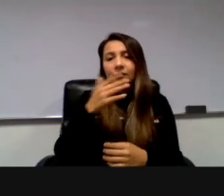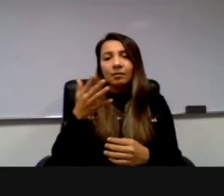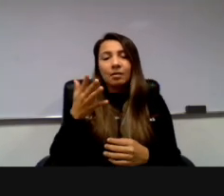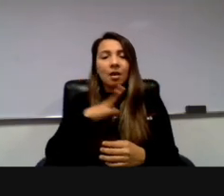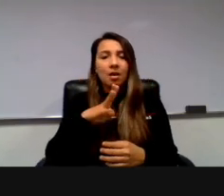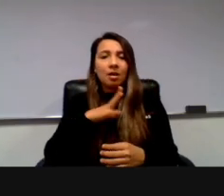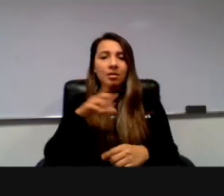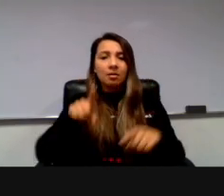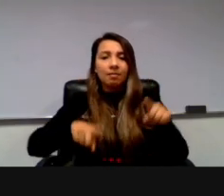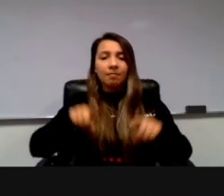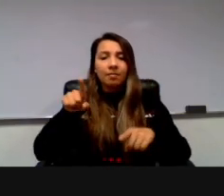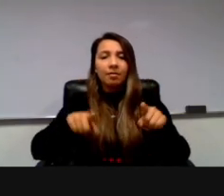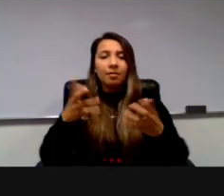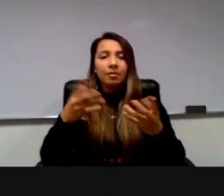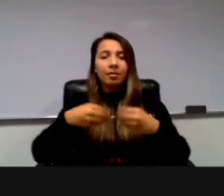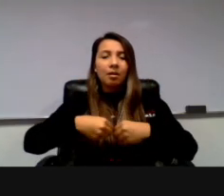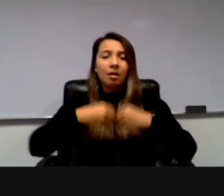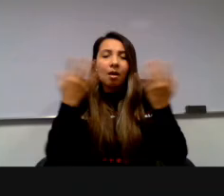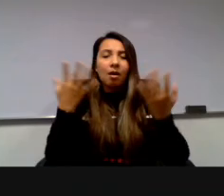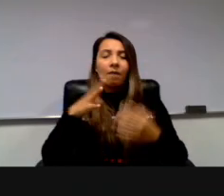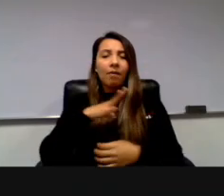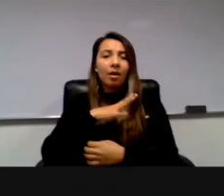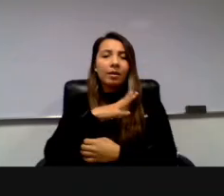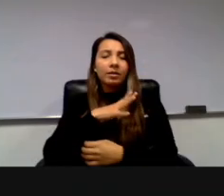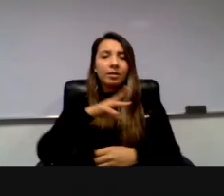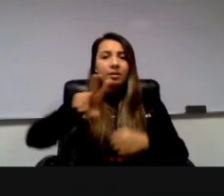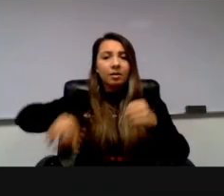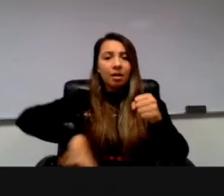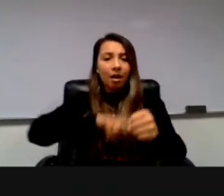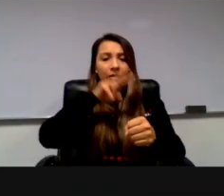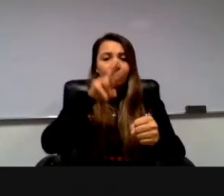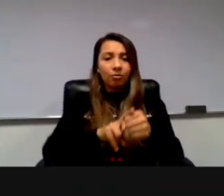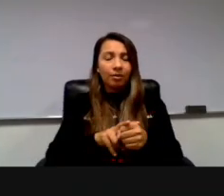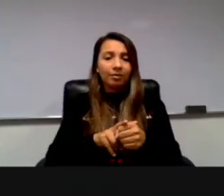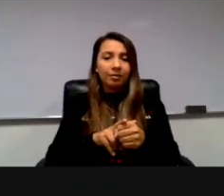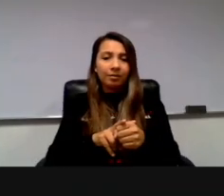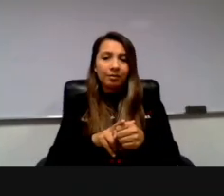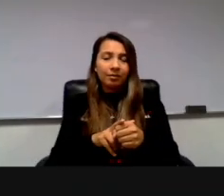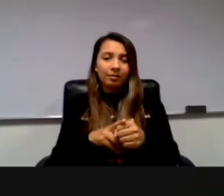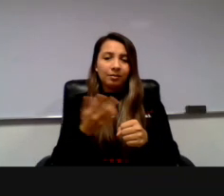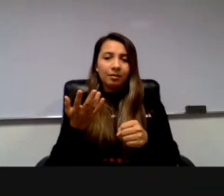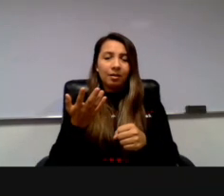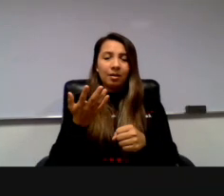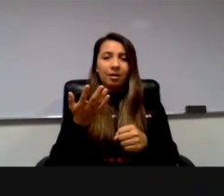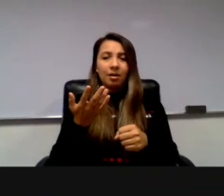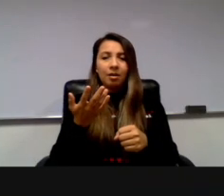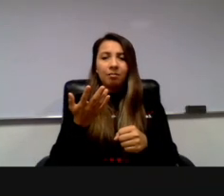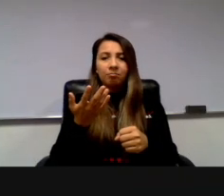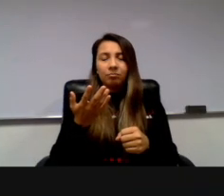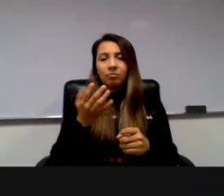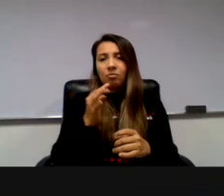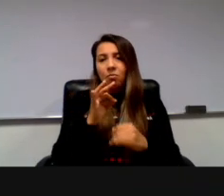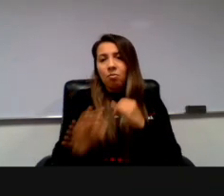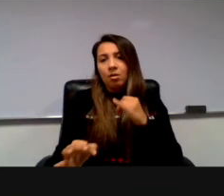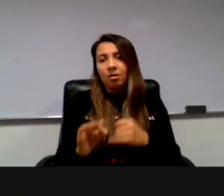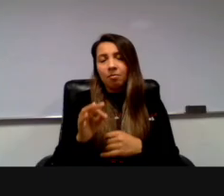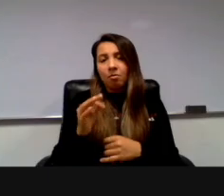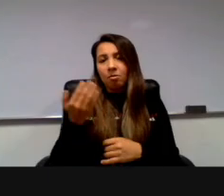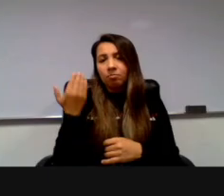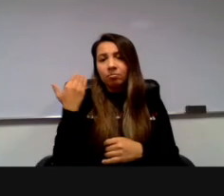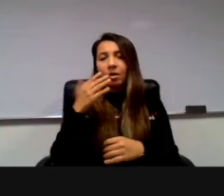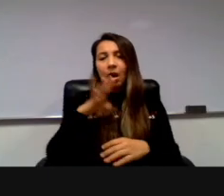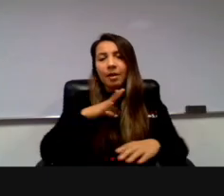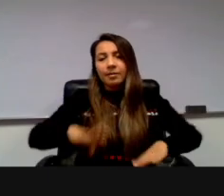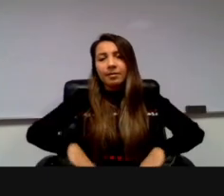Entonces, claro, la inferencia de la naturaleza del último ancestro común pues tiene